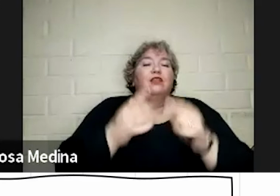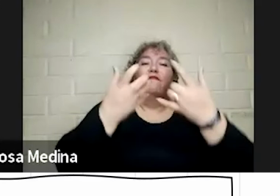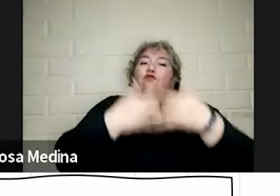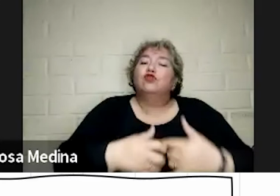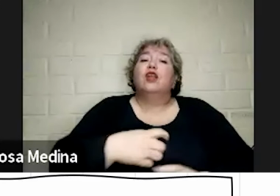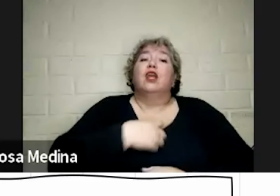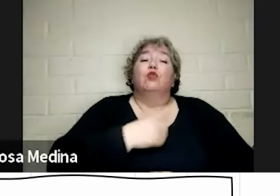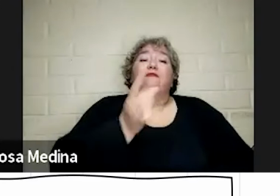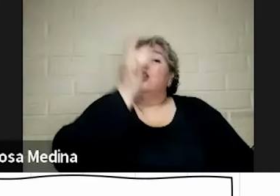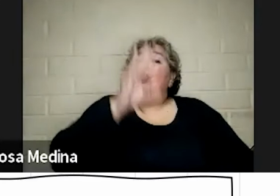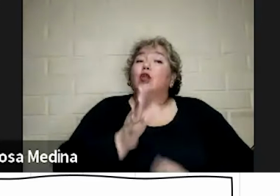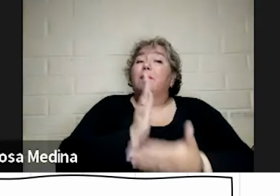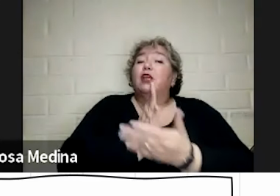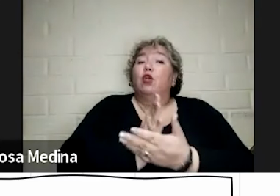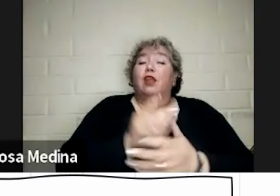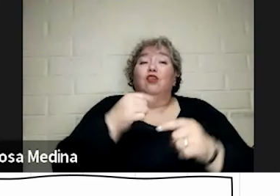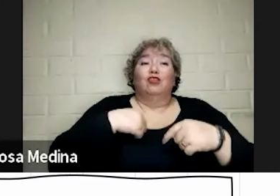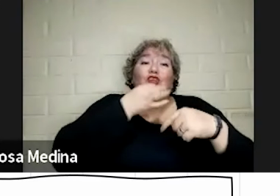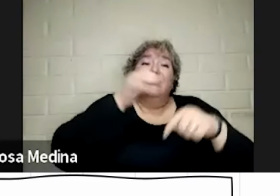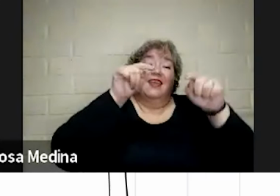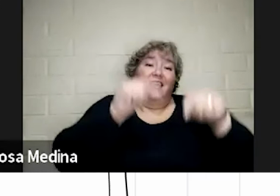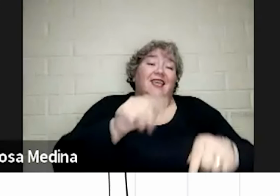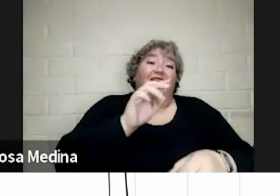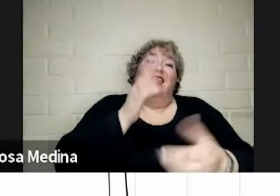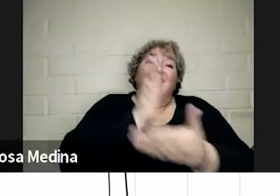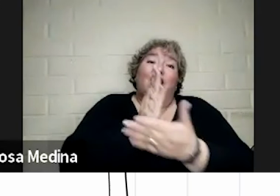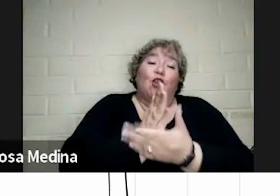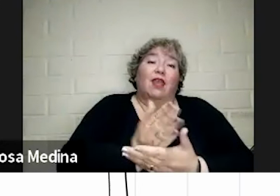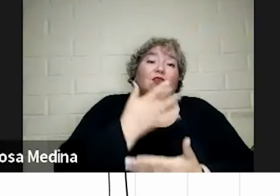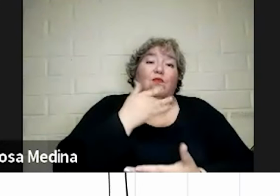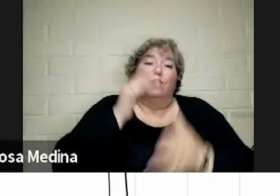escuela. Aquí yo hice puras cosas de la escuela porque ese es nuestro foco del webinar.